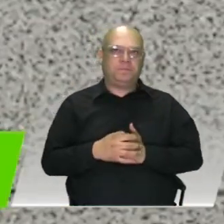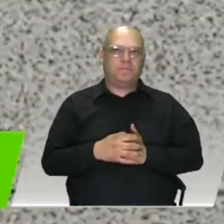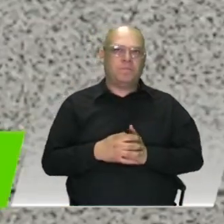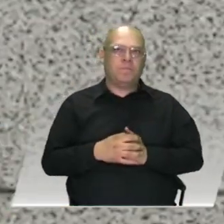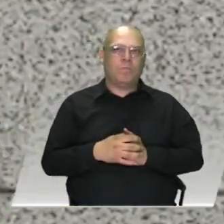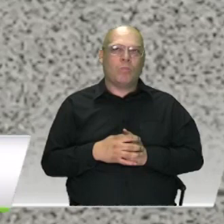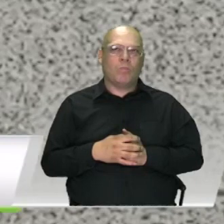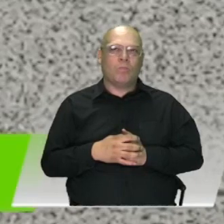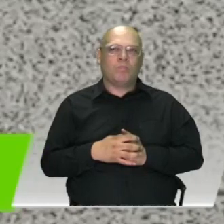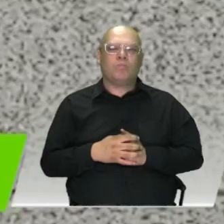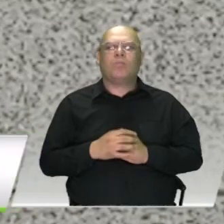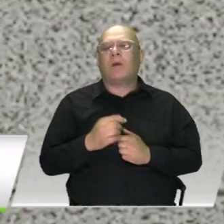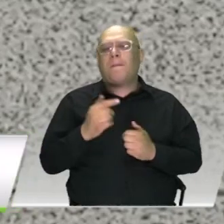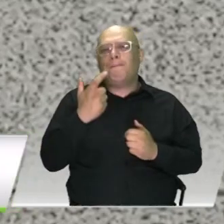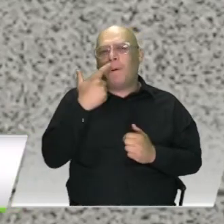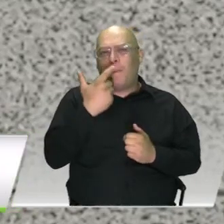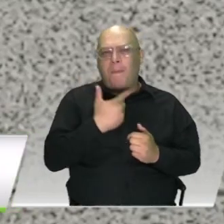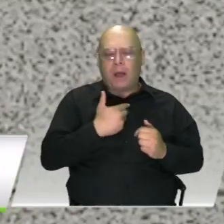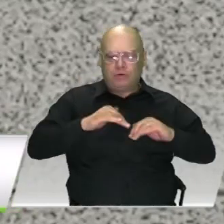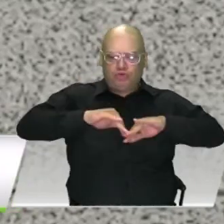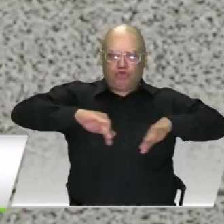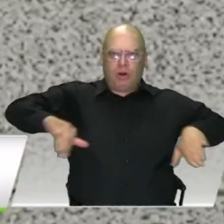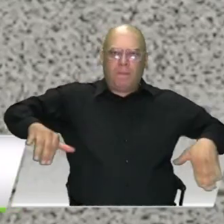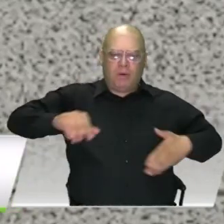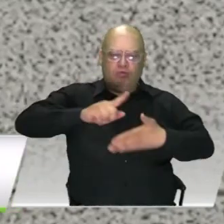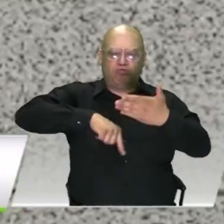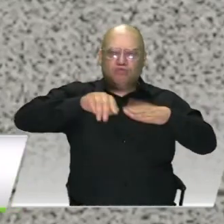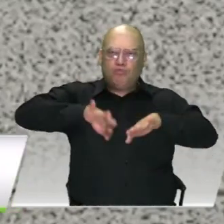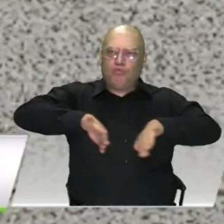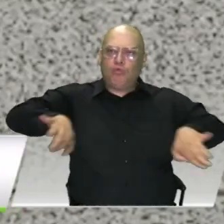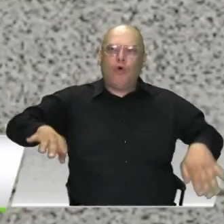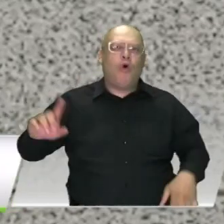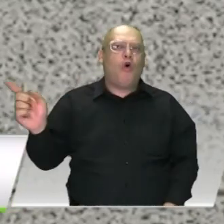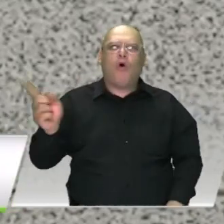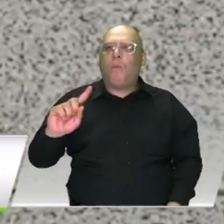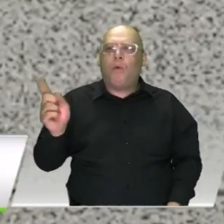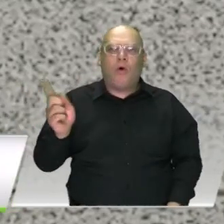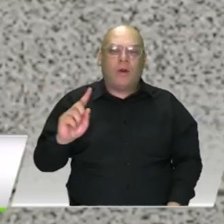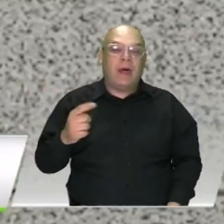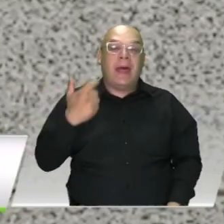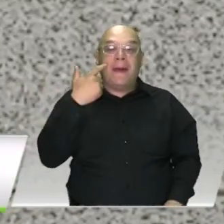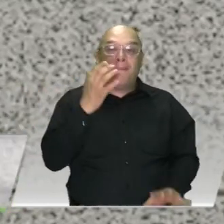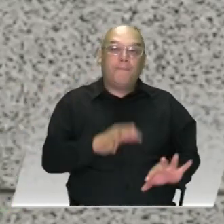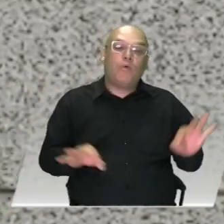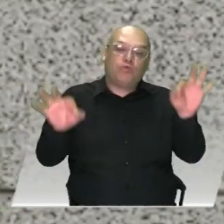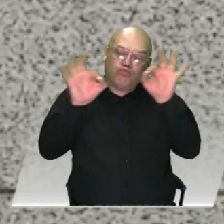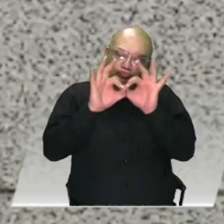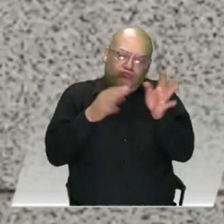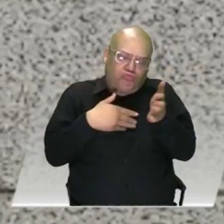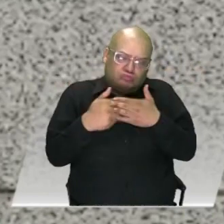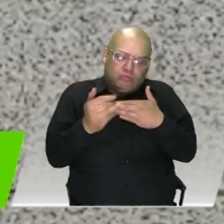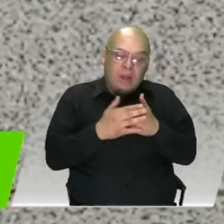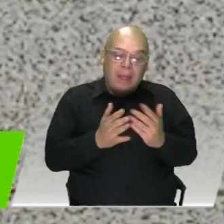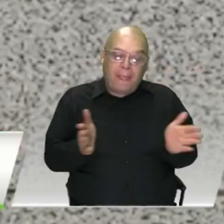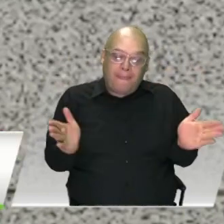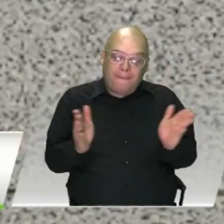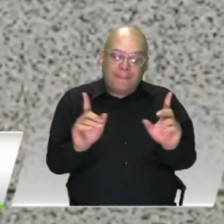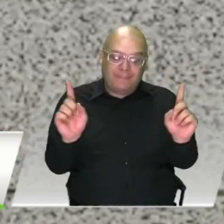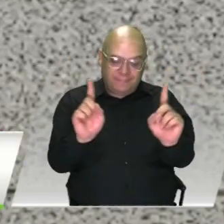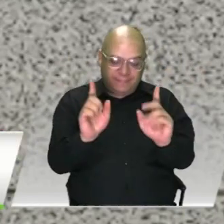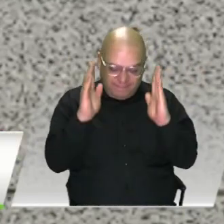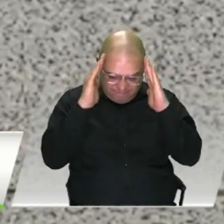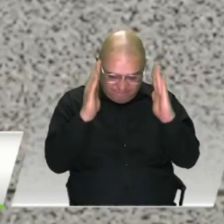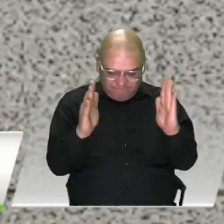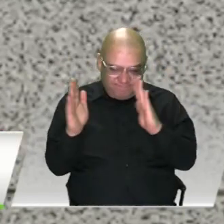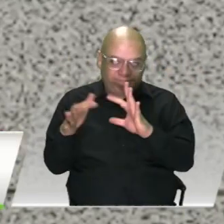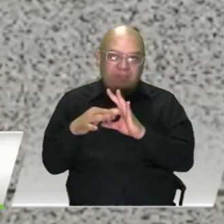padres estén separados, es importante que puedan criarse con el acompañamiento del uno y de la otra. Esto, esos secuestros